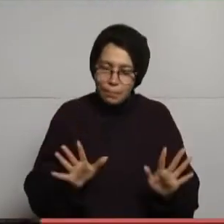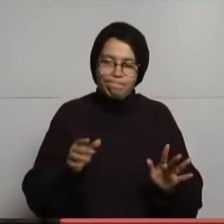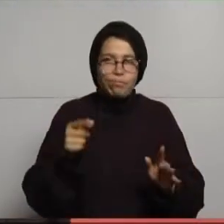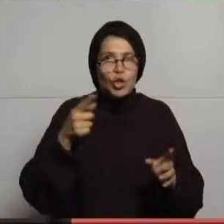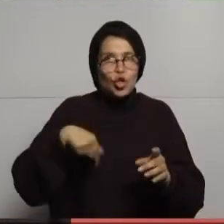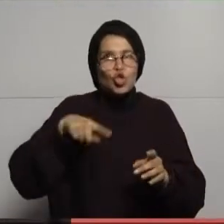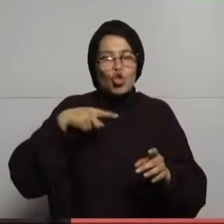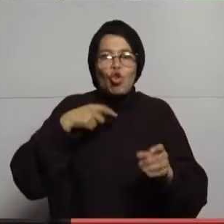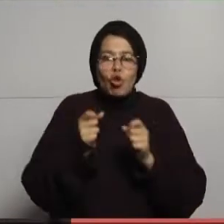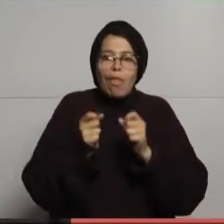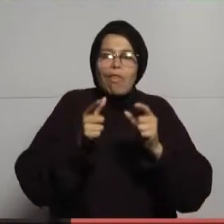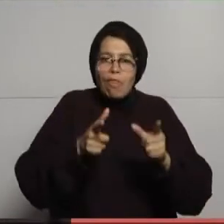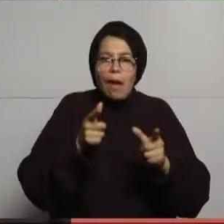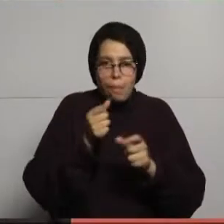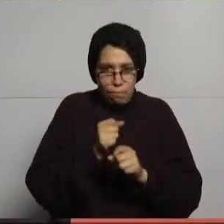ese sentido.